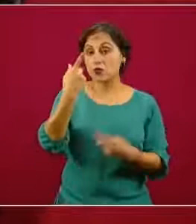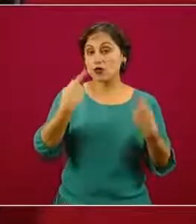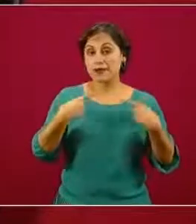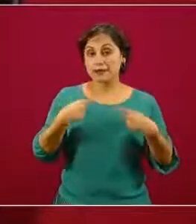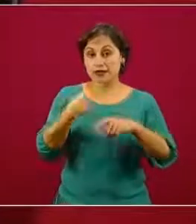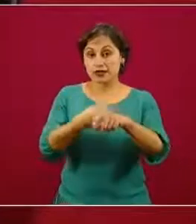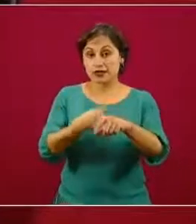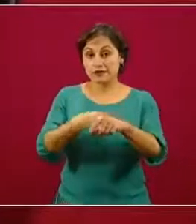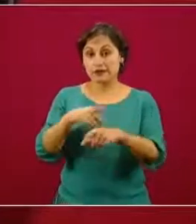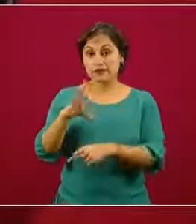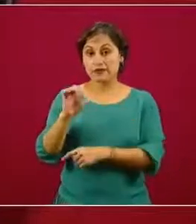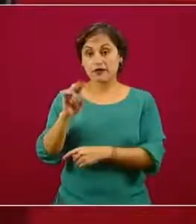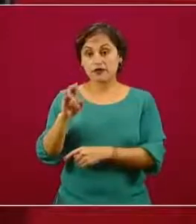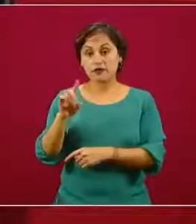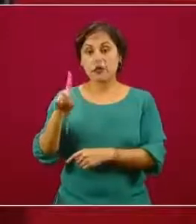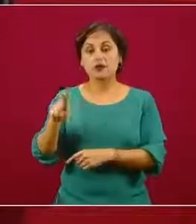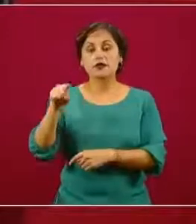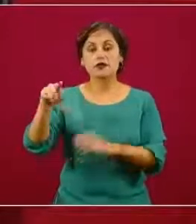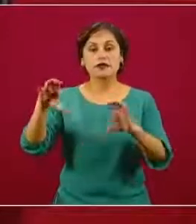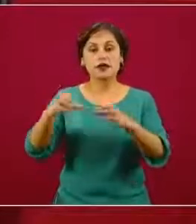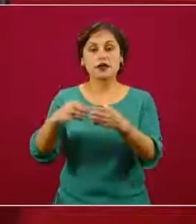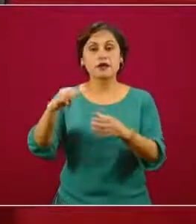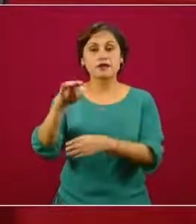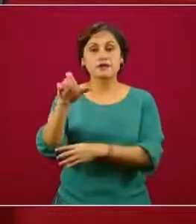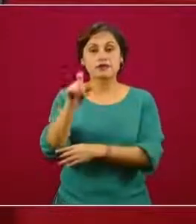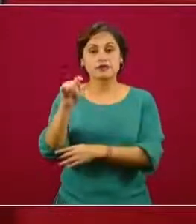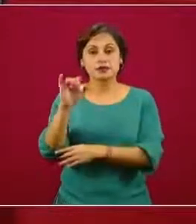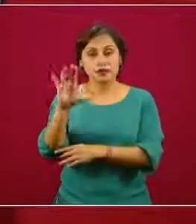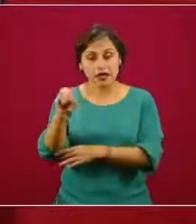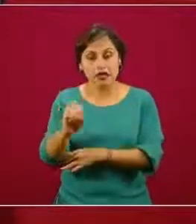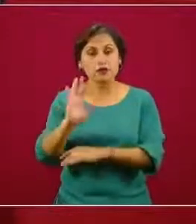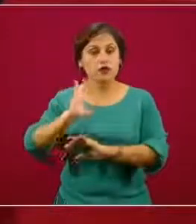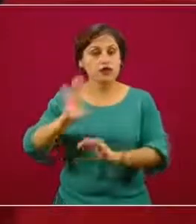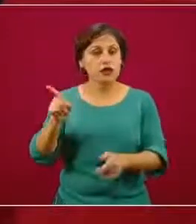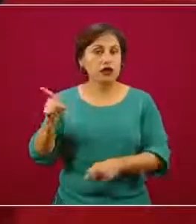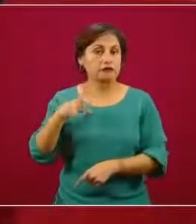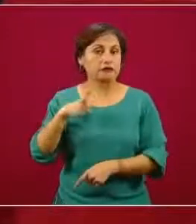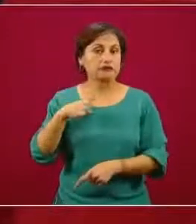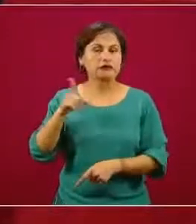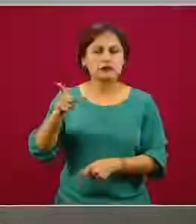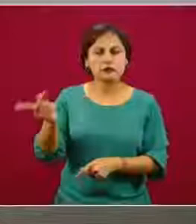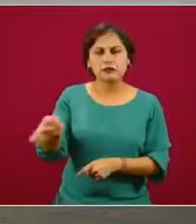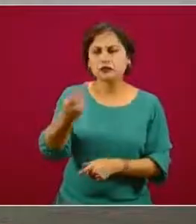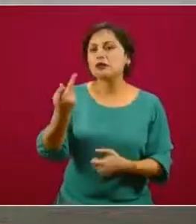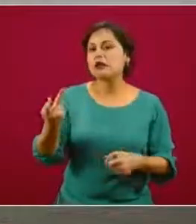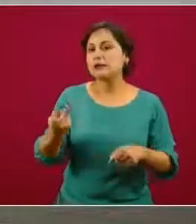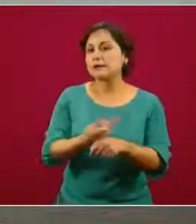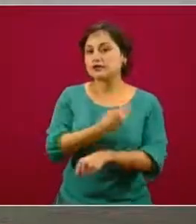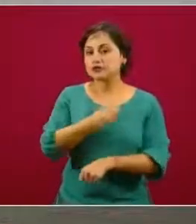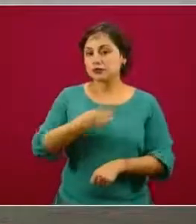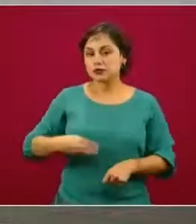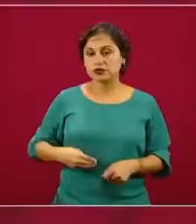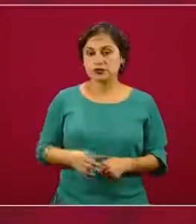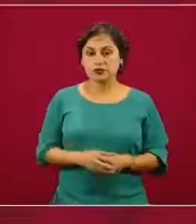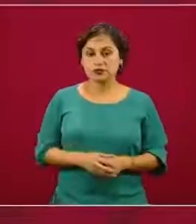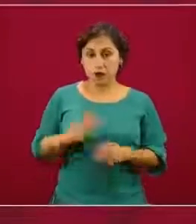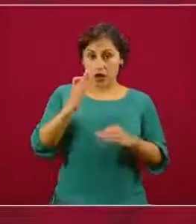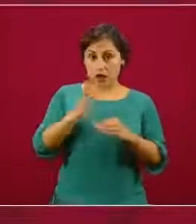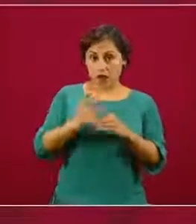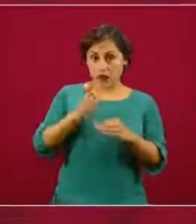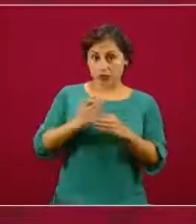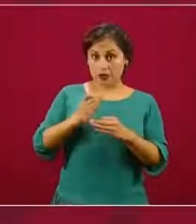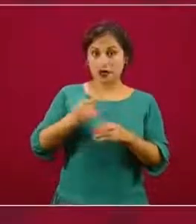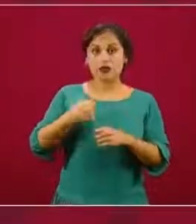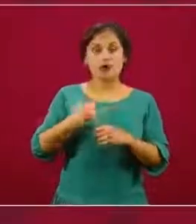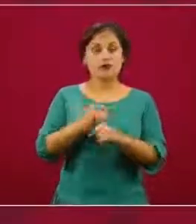está perdido en el nudo mixteco. Entonces, nada más saber qué información se tiene sobre este municipio. En concreto no tengo en este momento